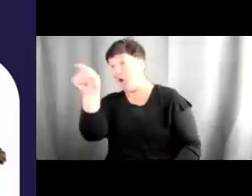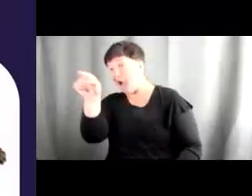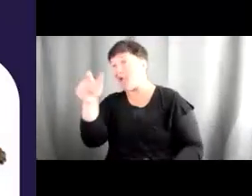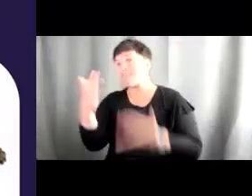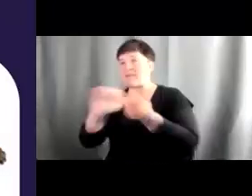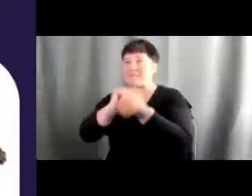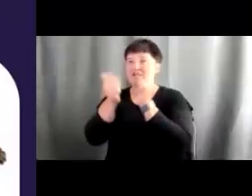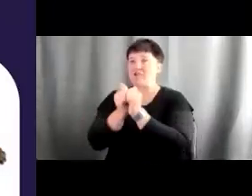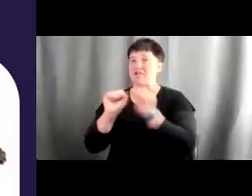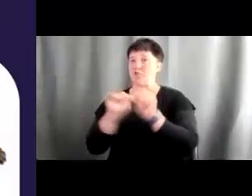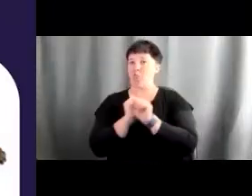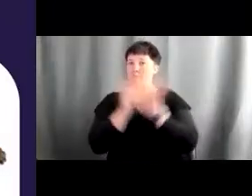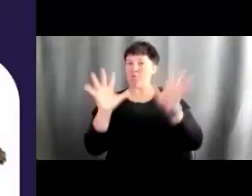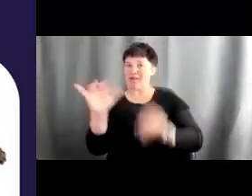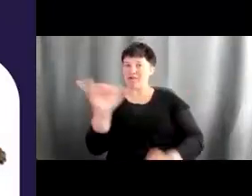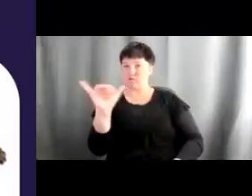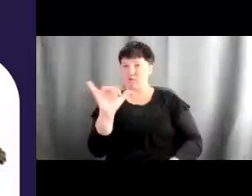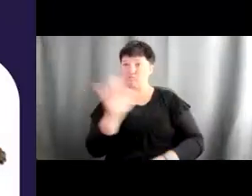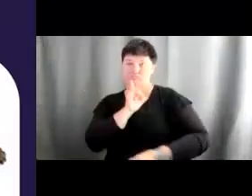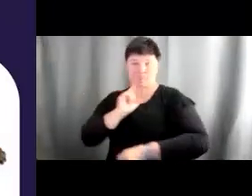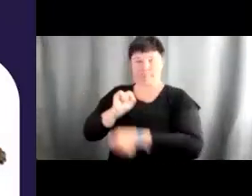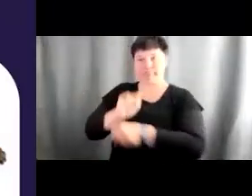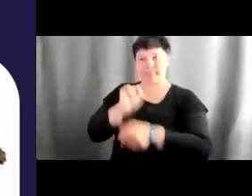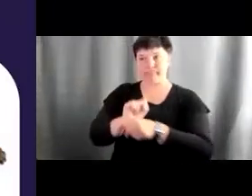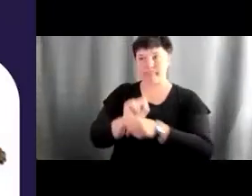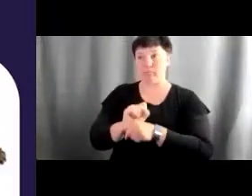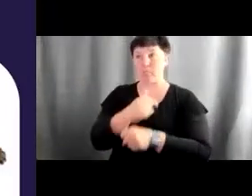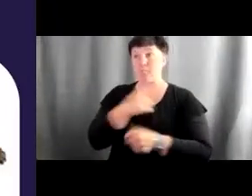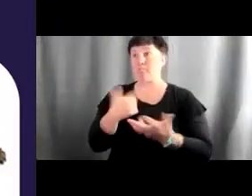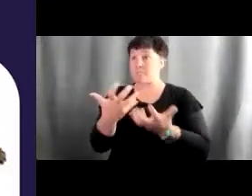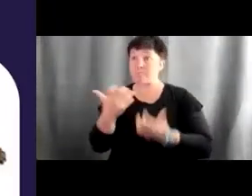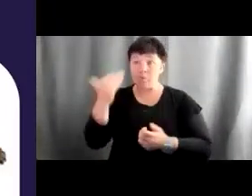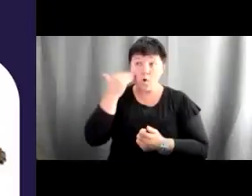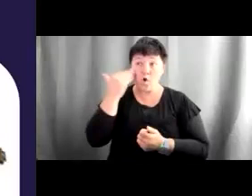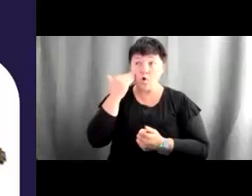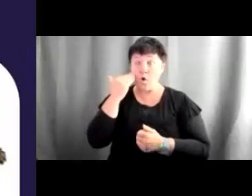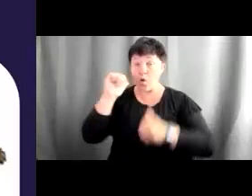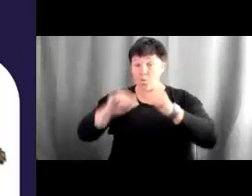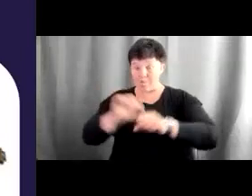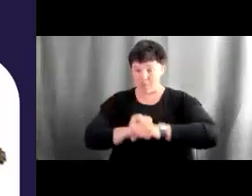podría cambiar lo que es la luminosidad, cuando en realidad y lo que queremos saber es si